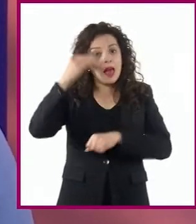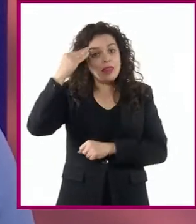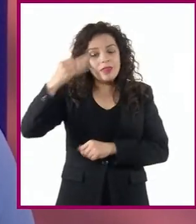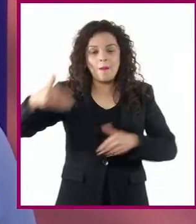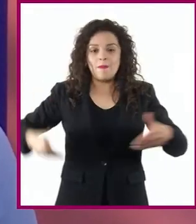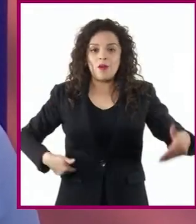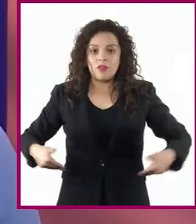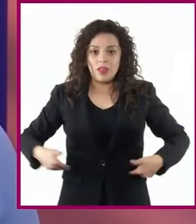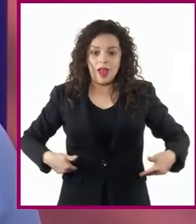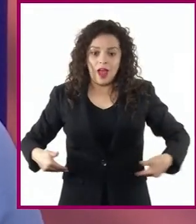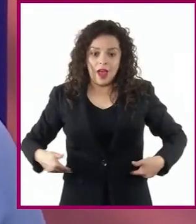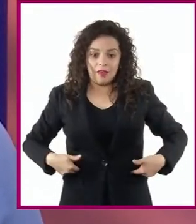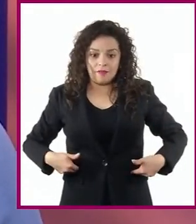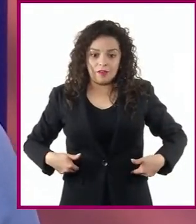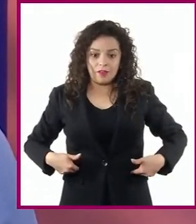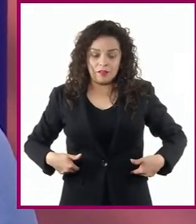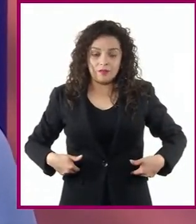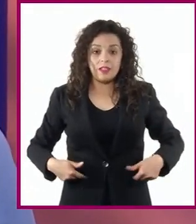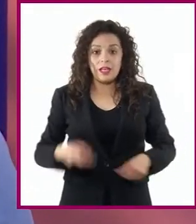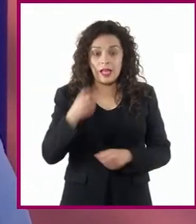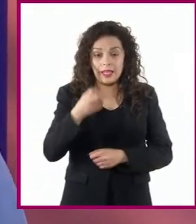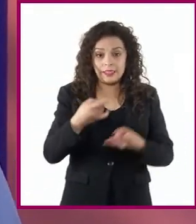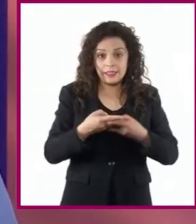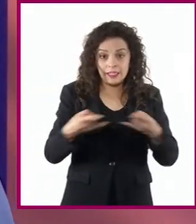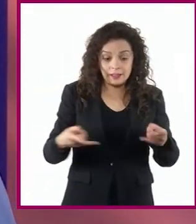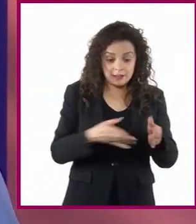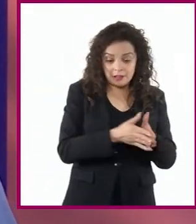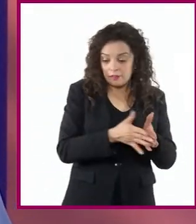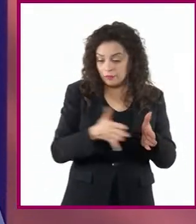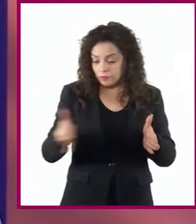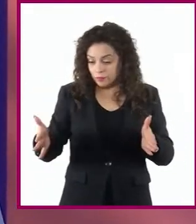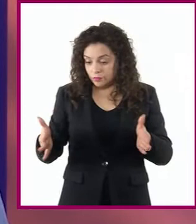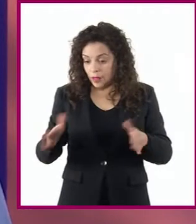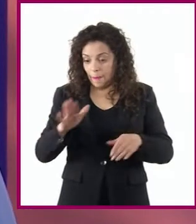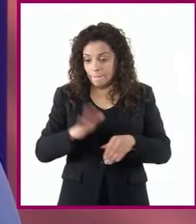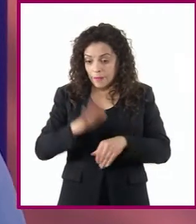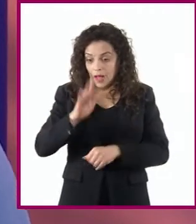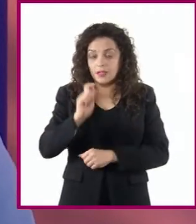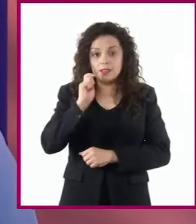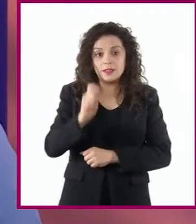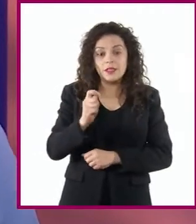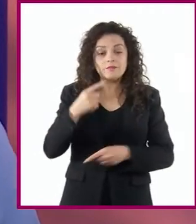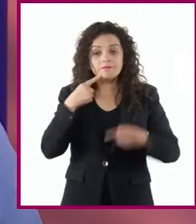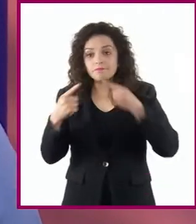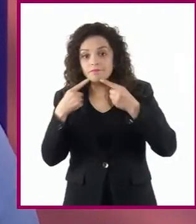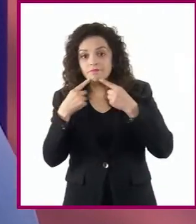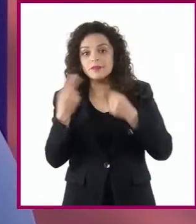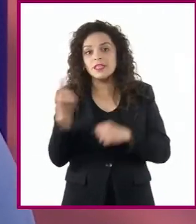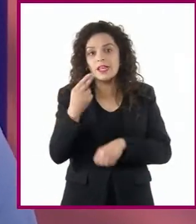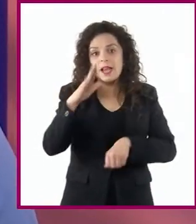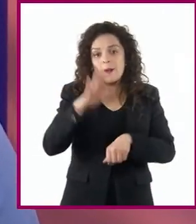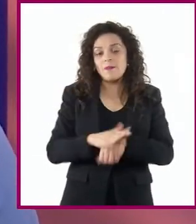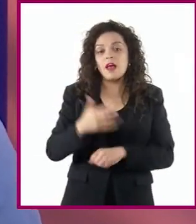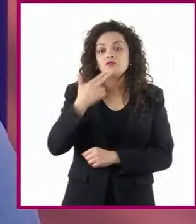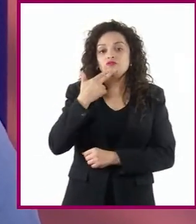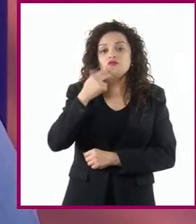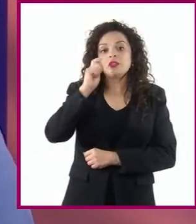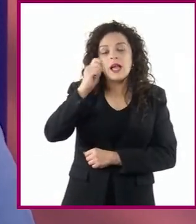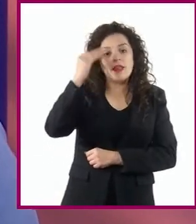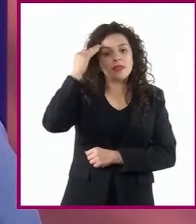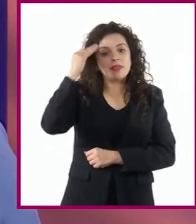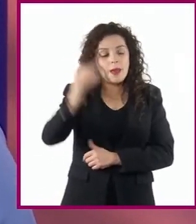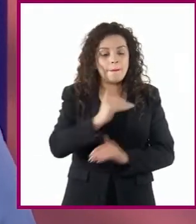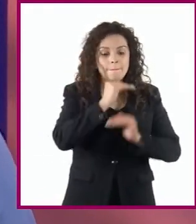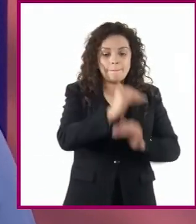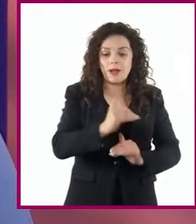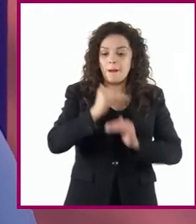mayor es la diferencia entre la extensión de la historia y el discurso, más necesidad hay de utilizar recursos temporales,